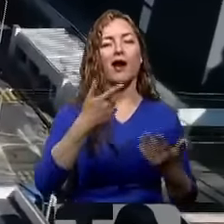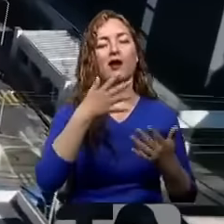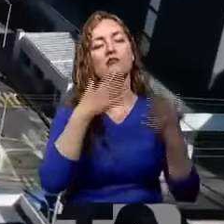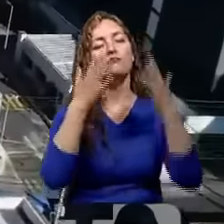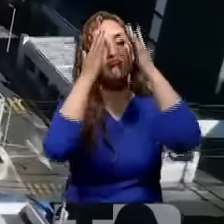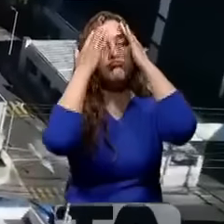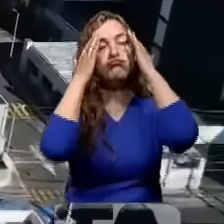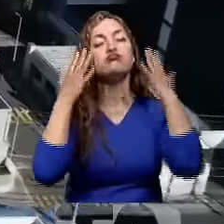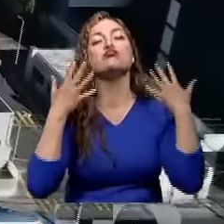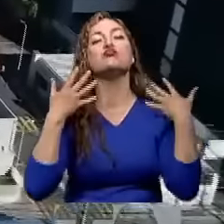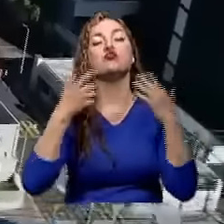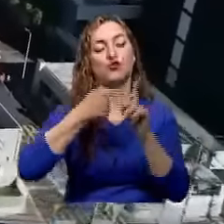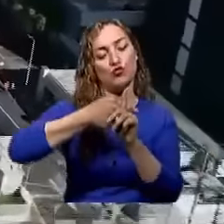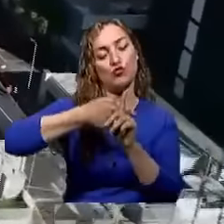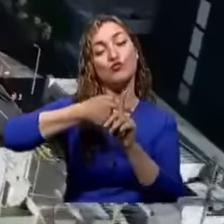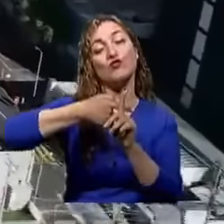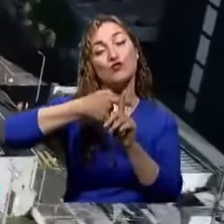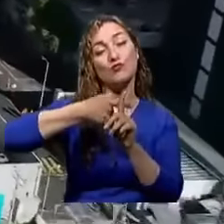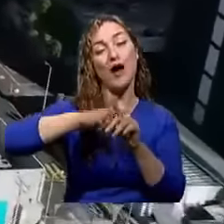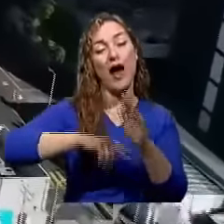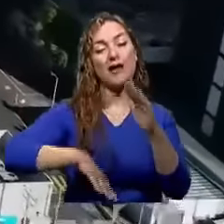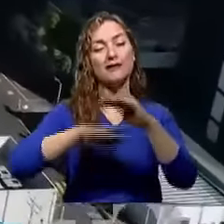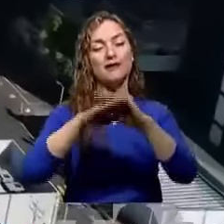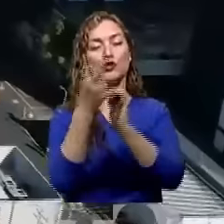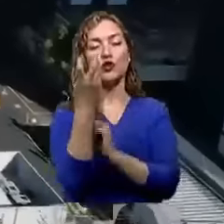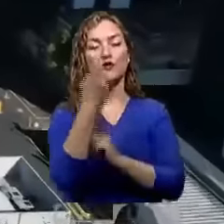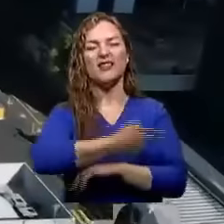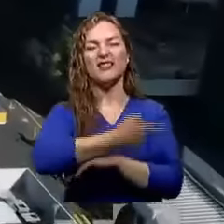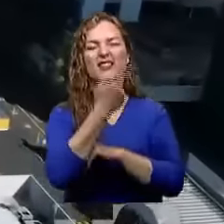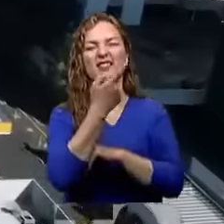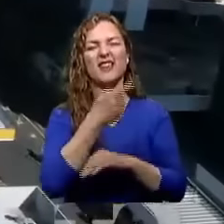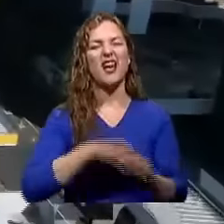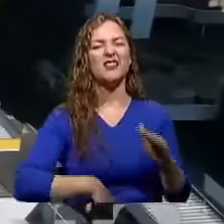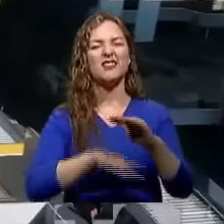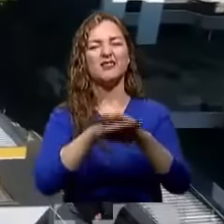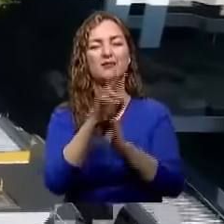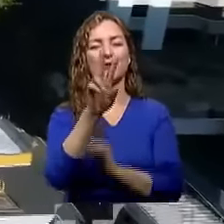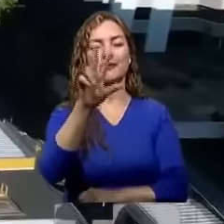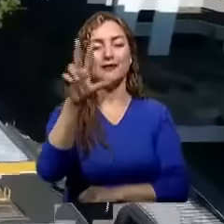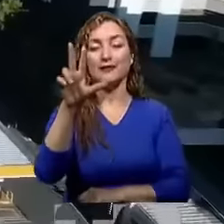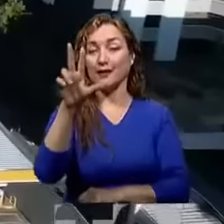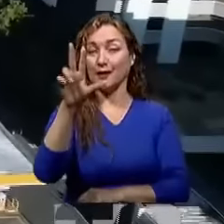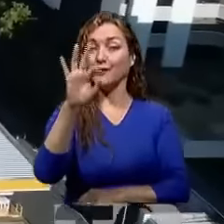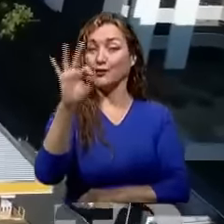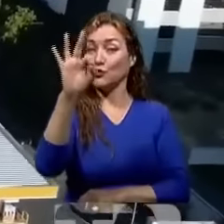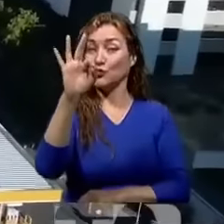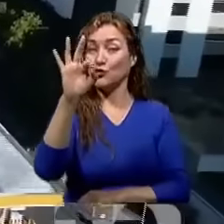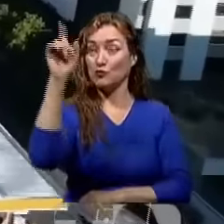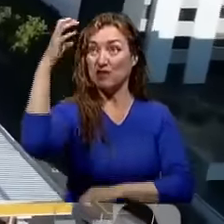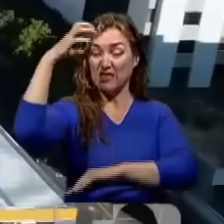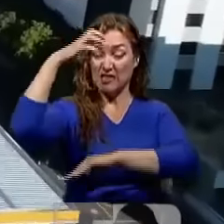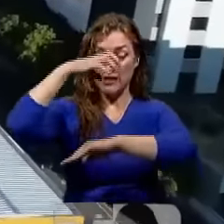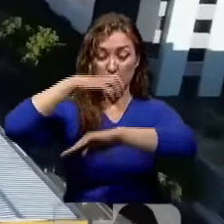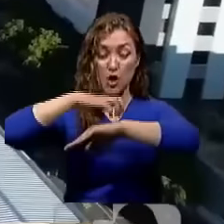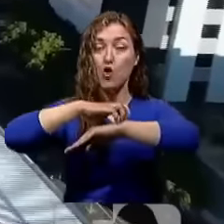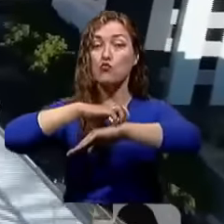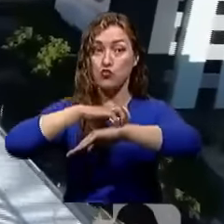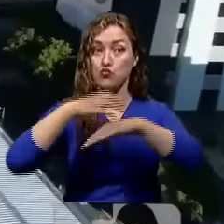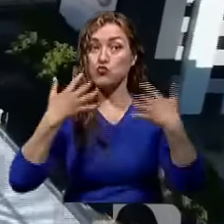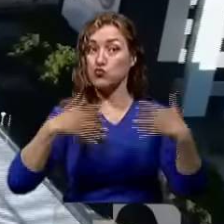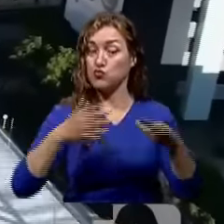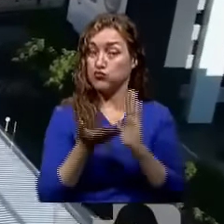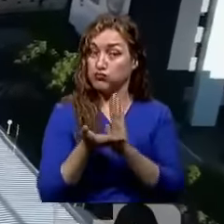esta hora. La temperatura al mediodía va a llegar hasta los 23 grados. Igual la radiación ultravioleta va a estar en muy